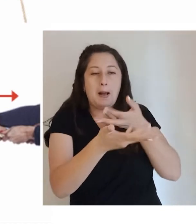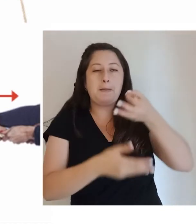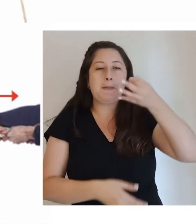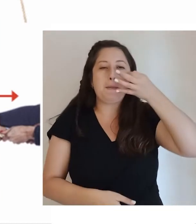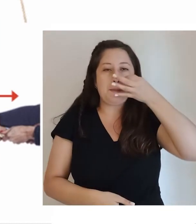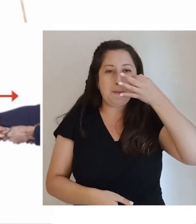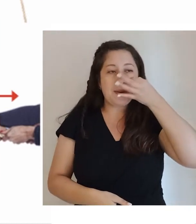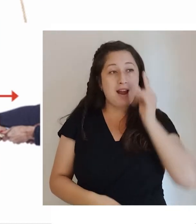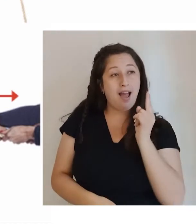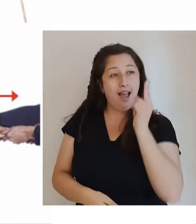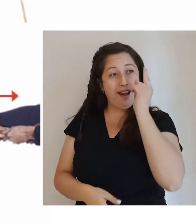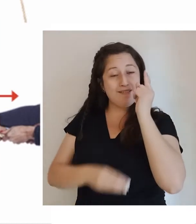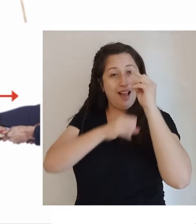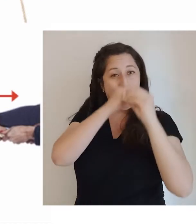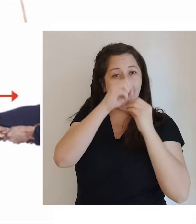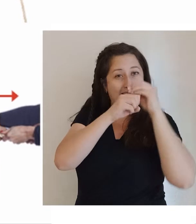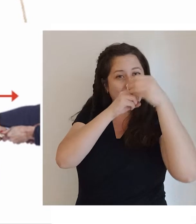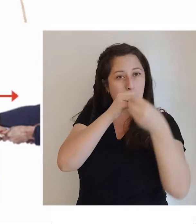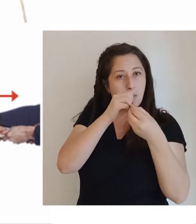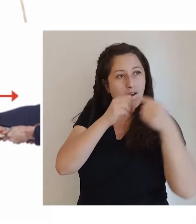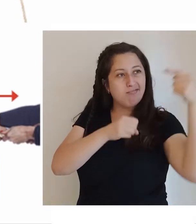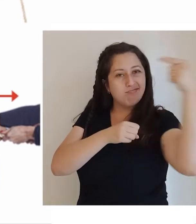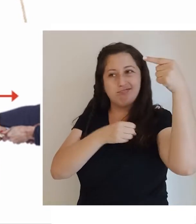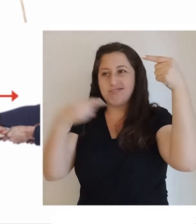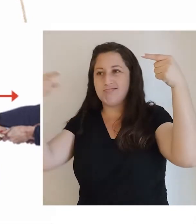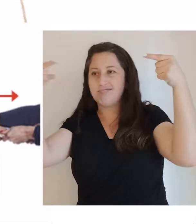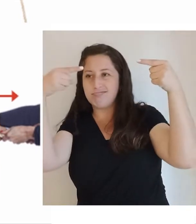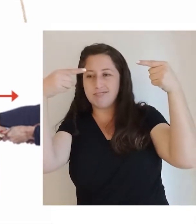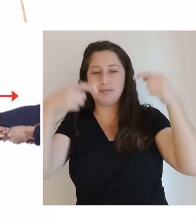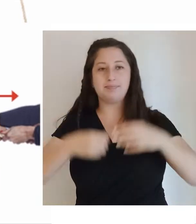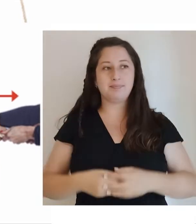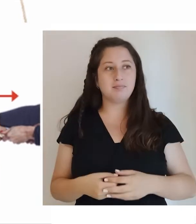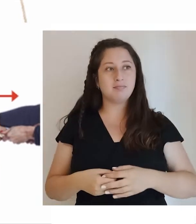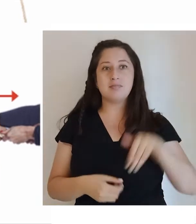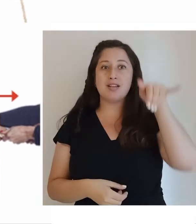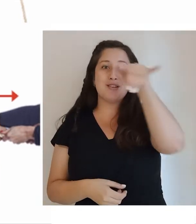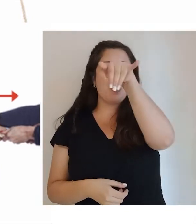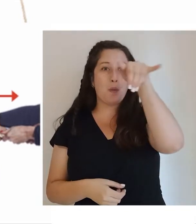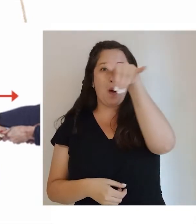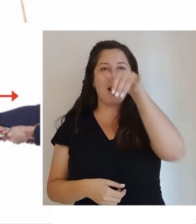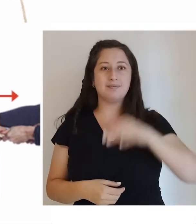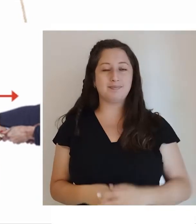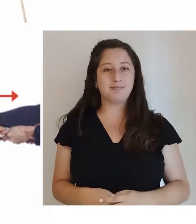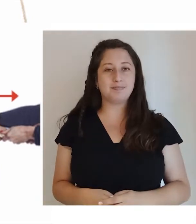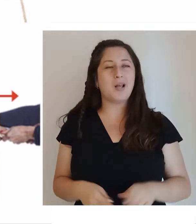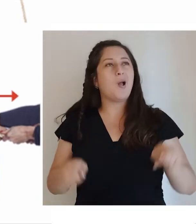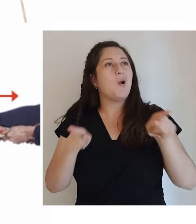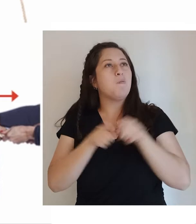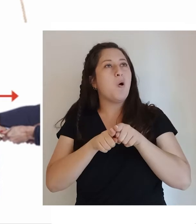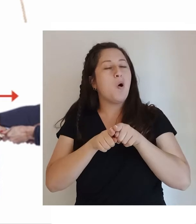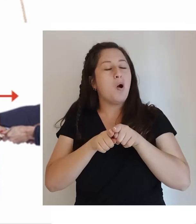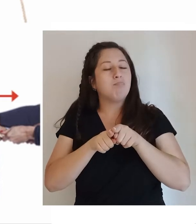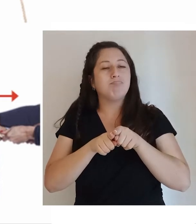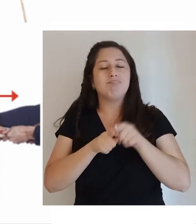Observa las flechas arriba de los átomos para representarlo. Ambas son iguales. Es como